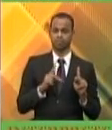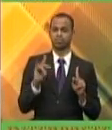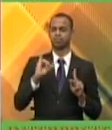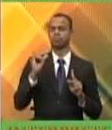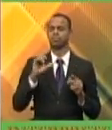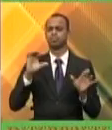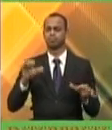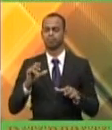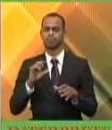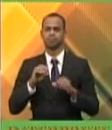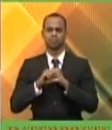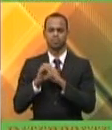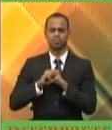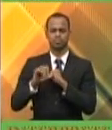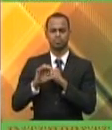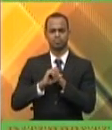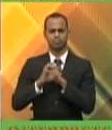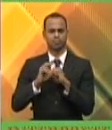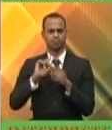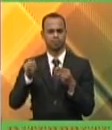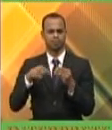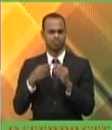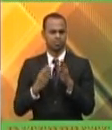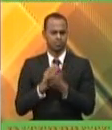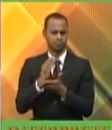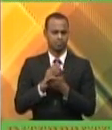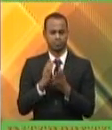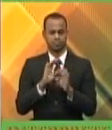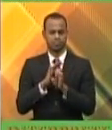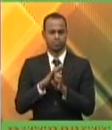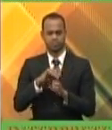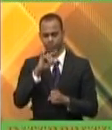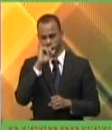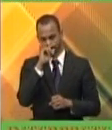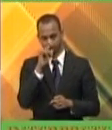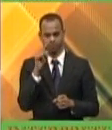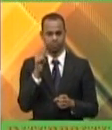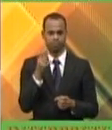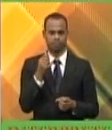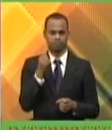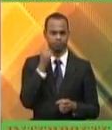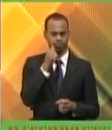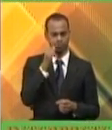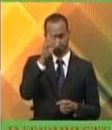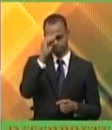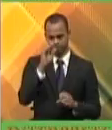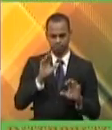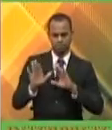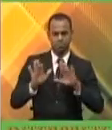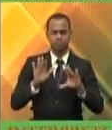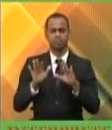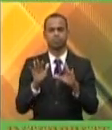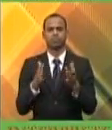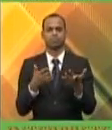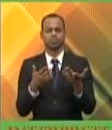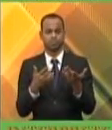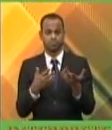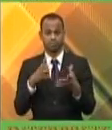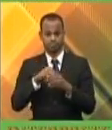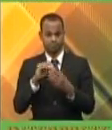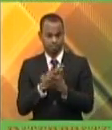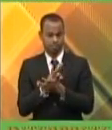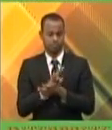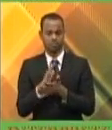trabajamos en difusión de derechos por ejemplo de la niñez de género y esto lo hacemos en escuelas y colegios